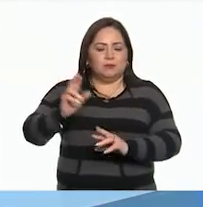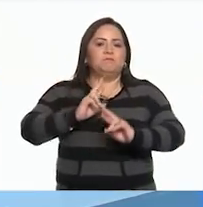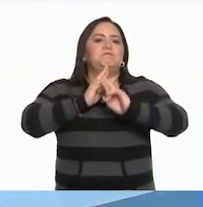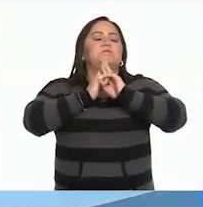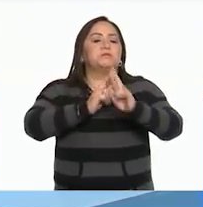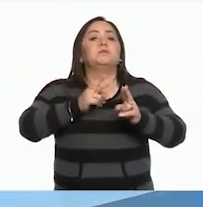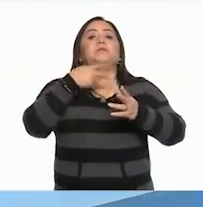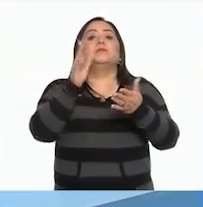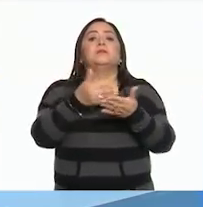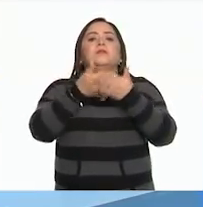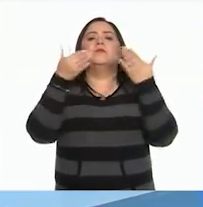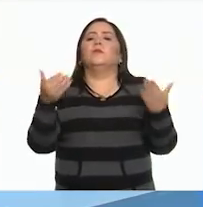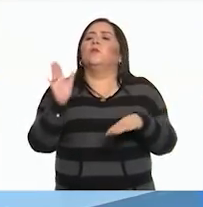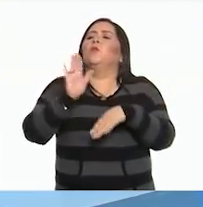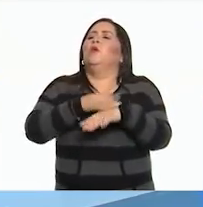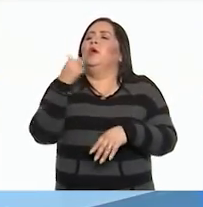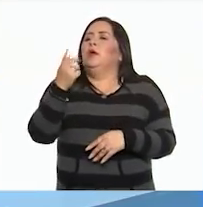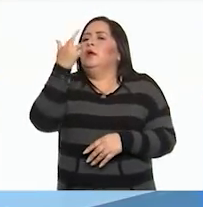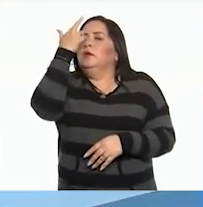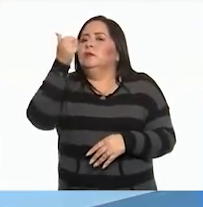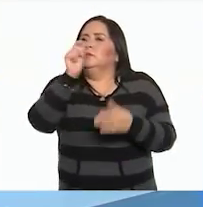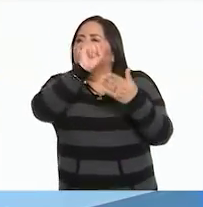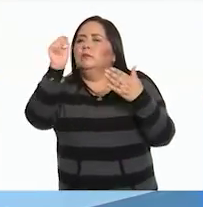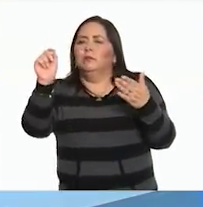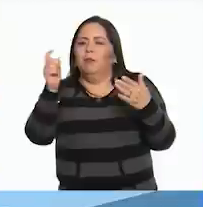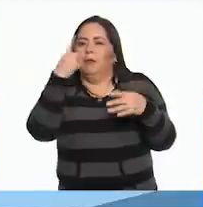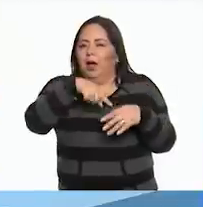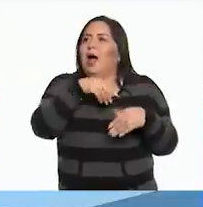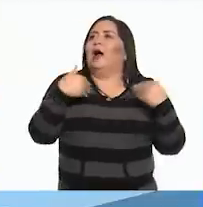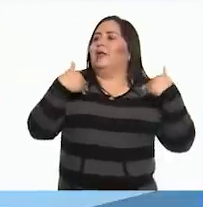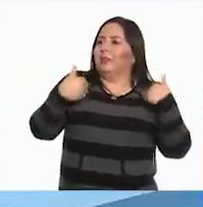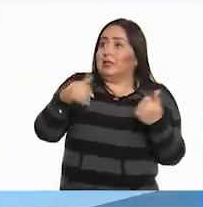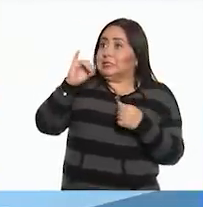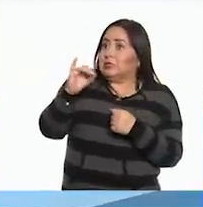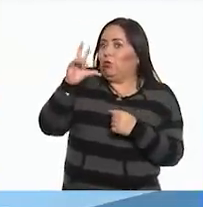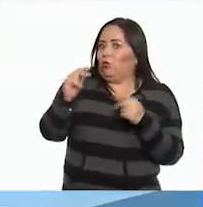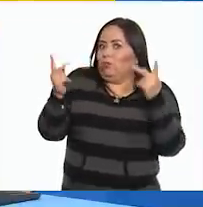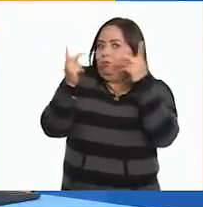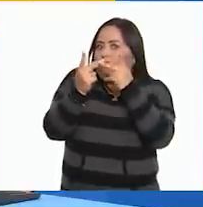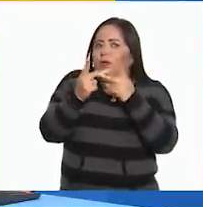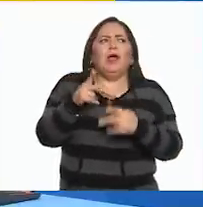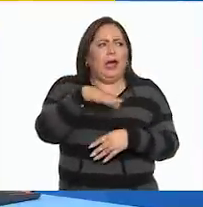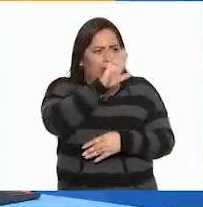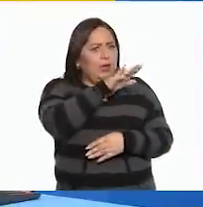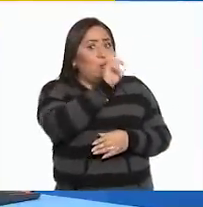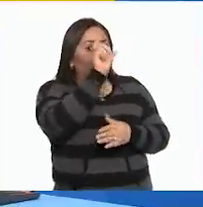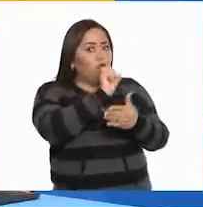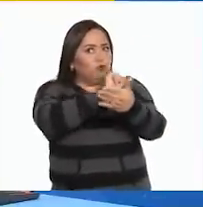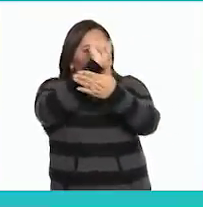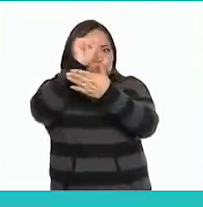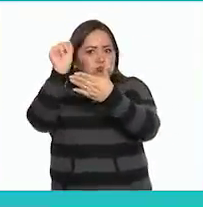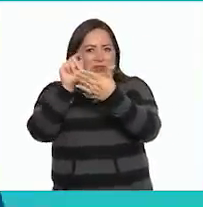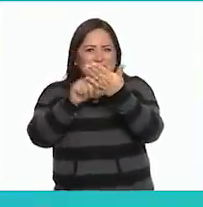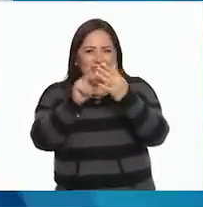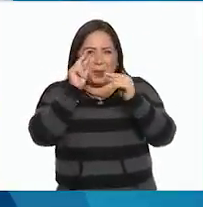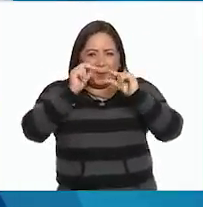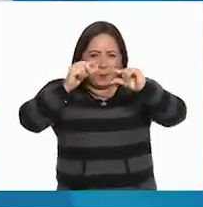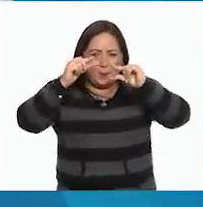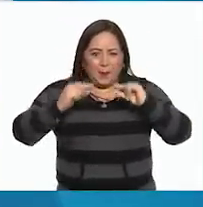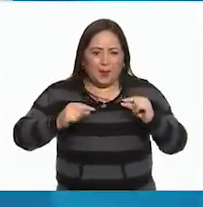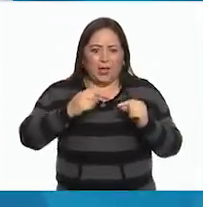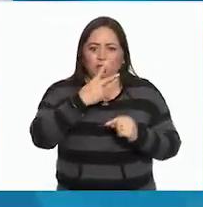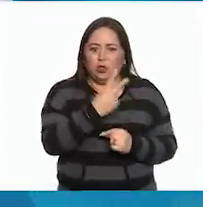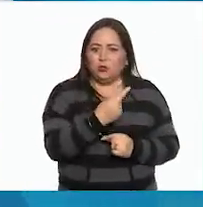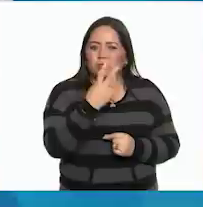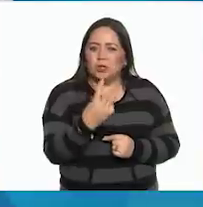respuesta. Ahora justifica tu razonamiento para que podamos ver si es correcto. Pues, al escribir debajo de cada figura la